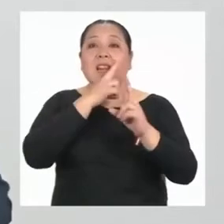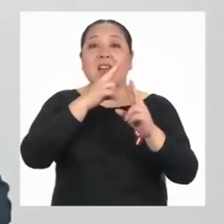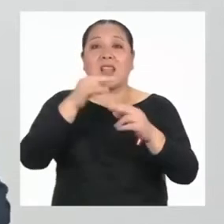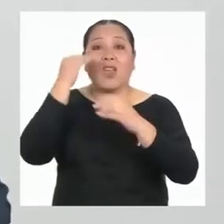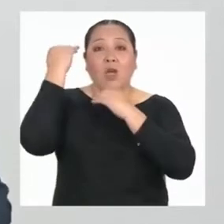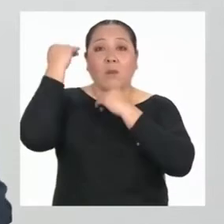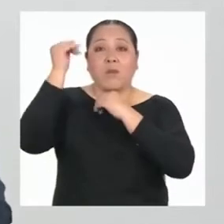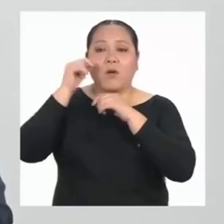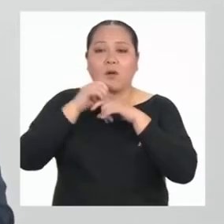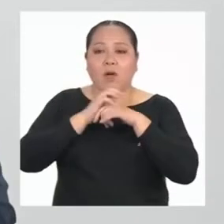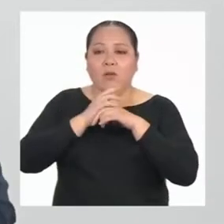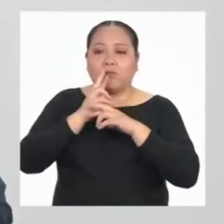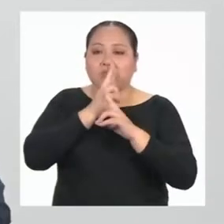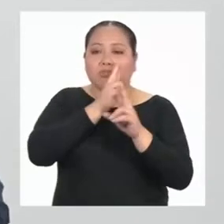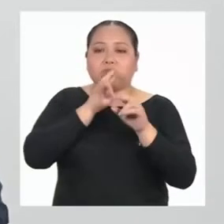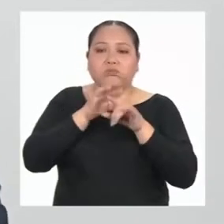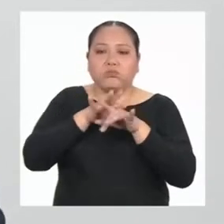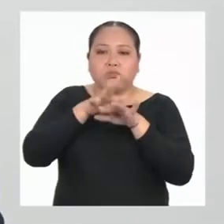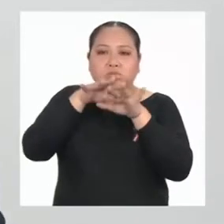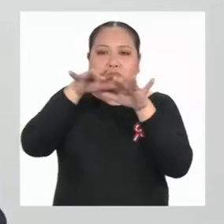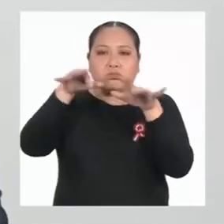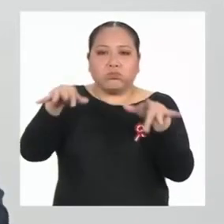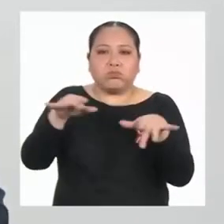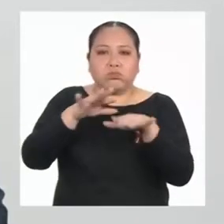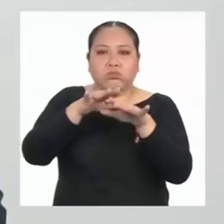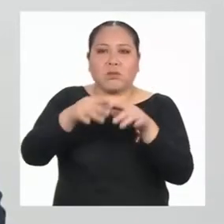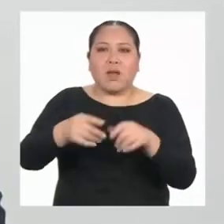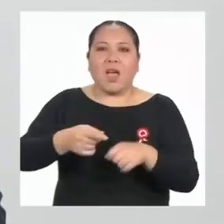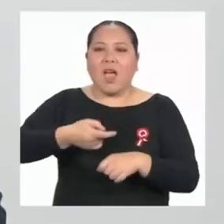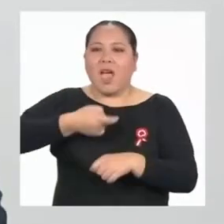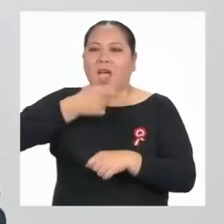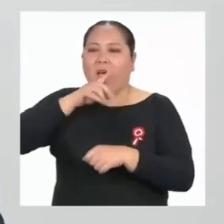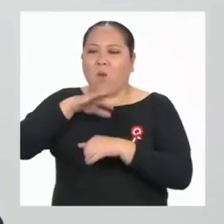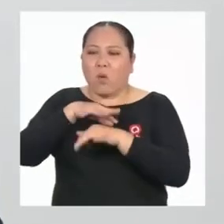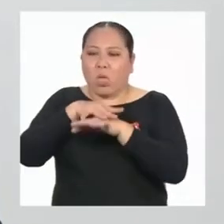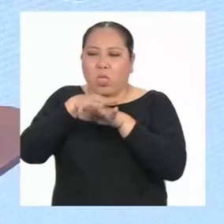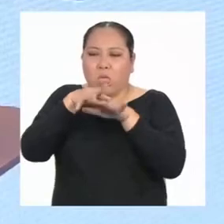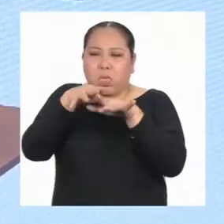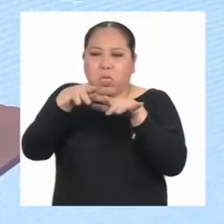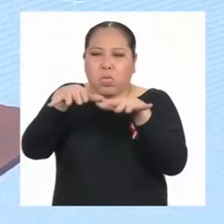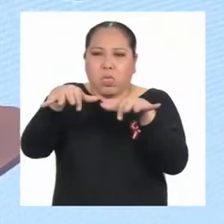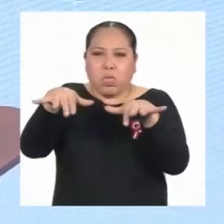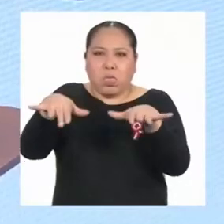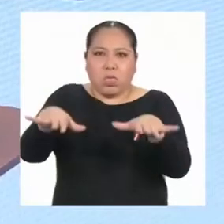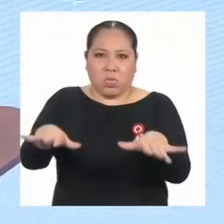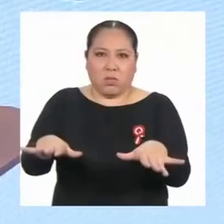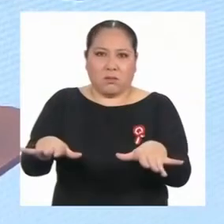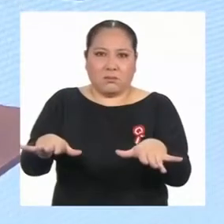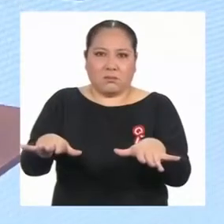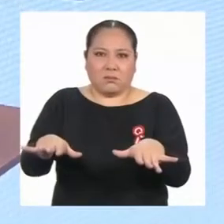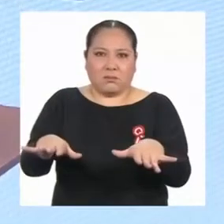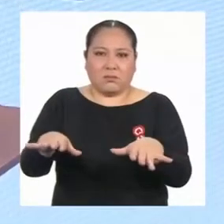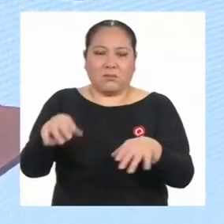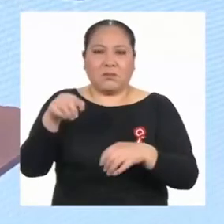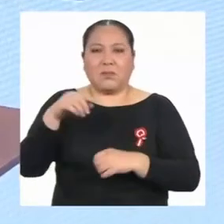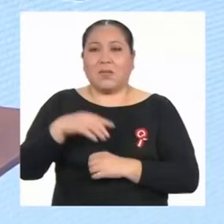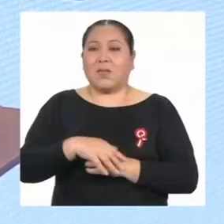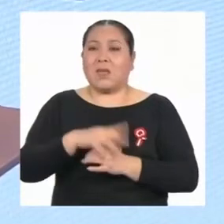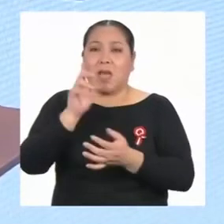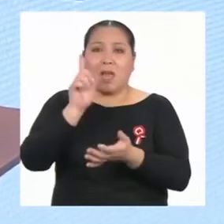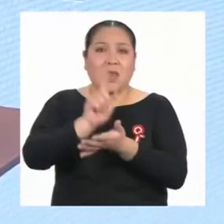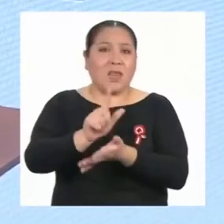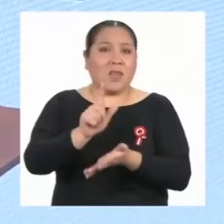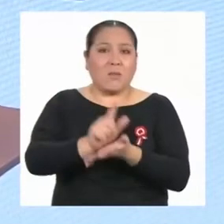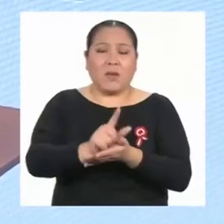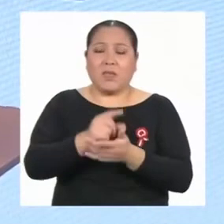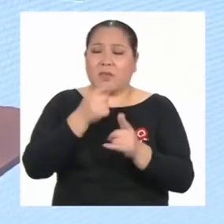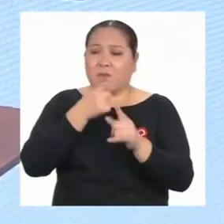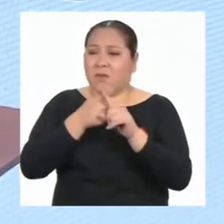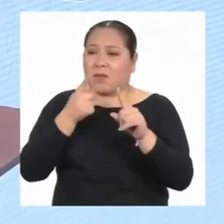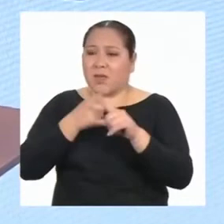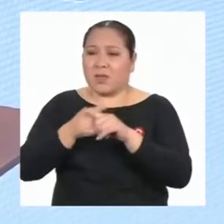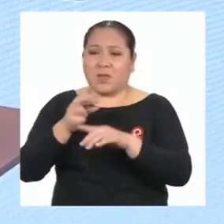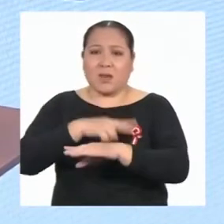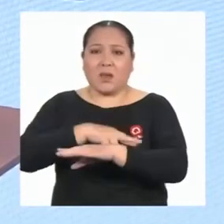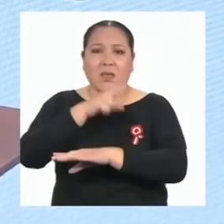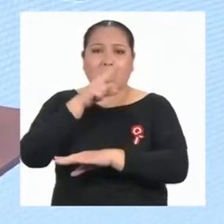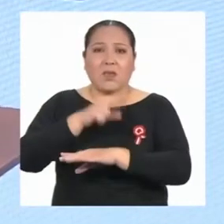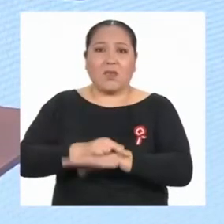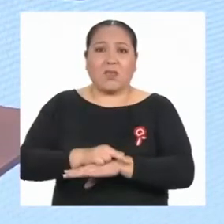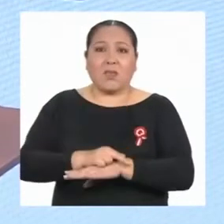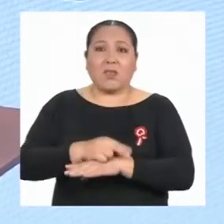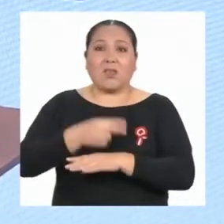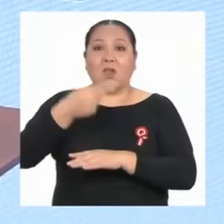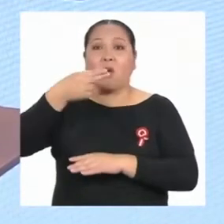se desbordó e inundó casi toda la ciudad. Y en Lima, y en varias regiones del país hubo huaicos